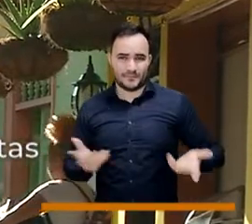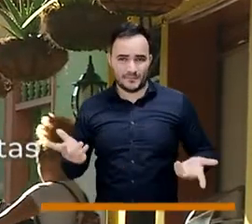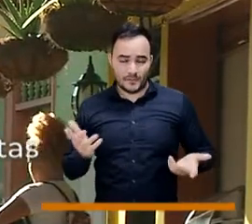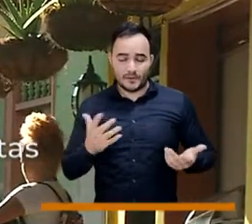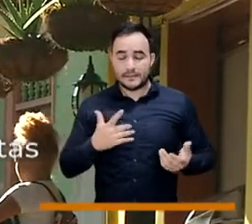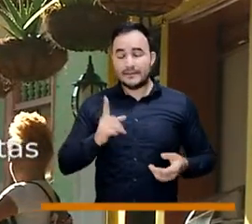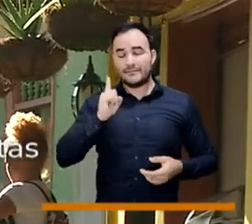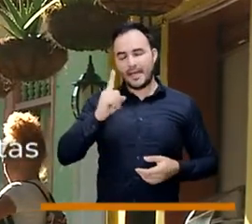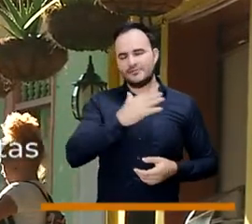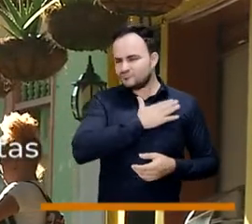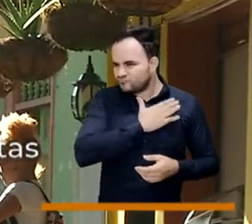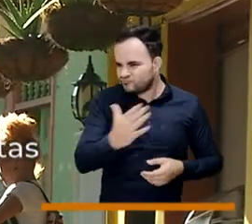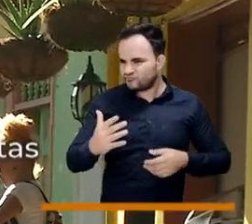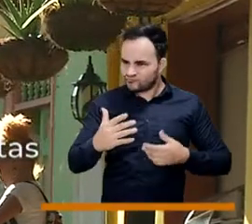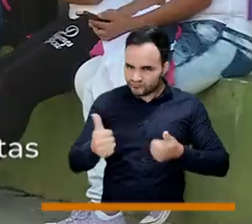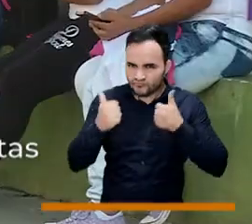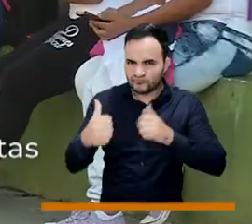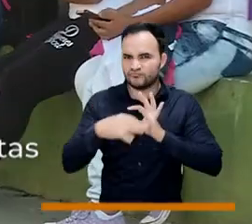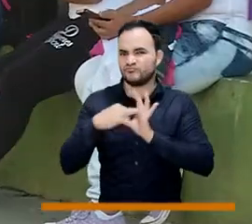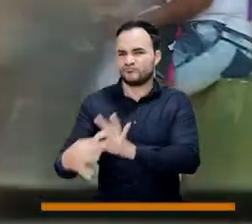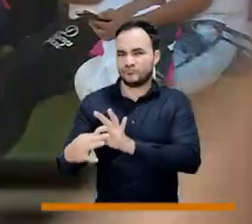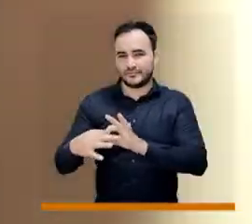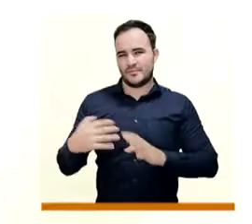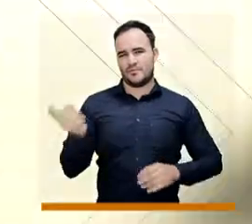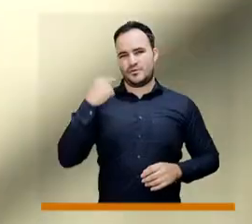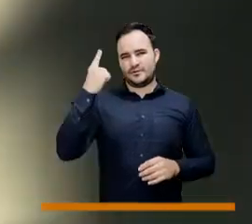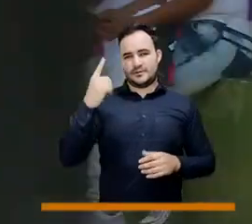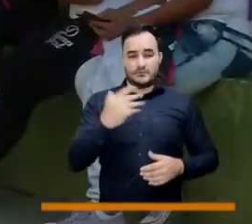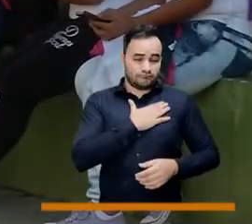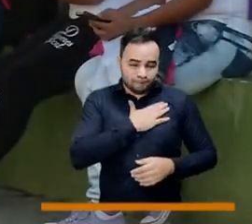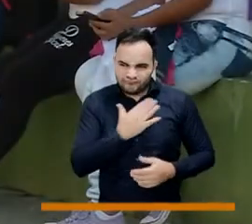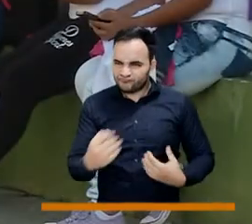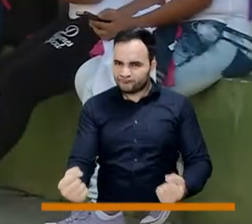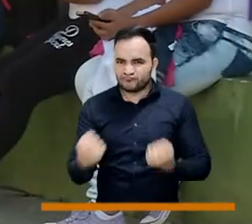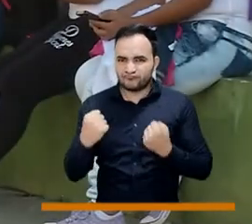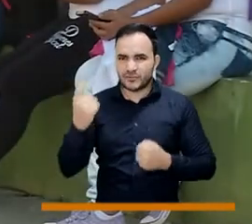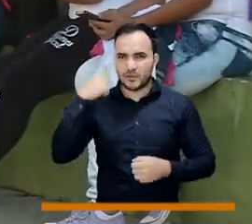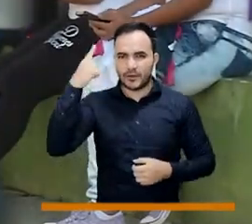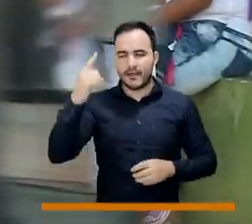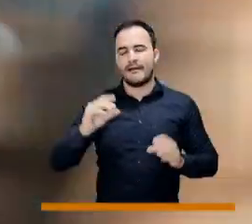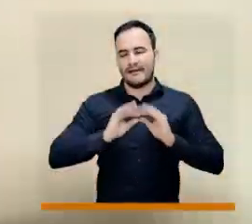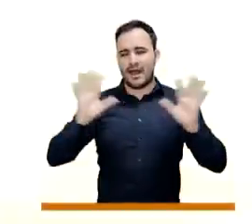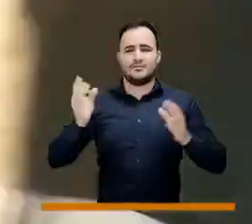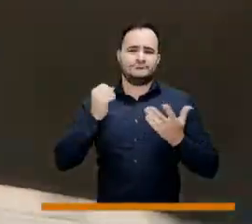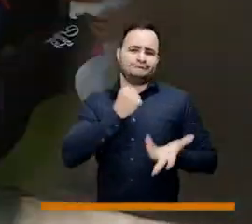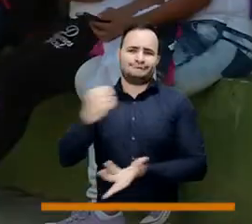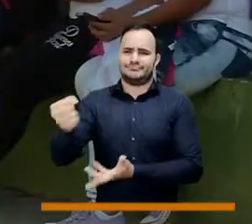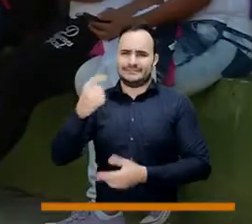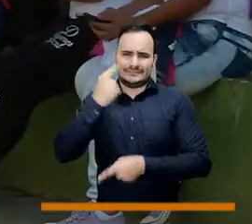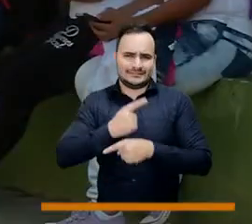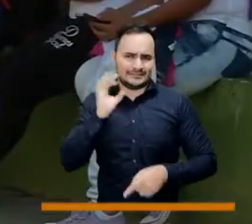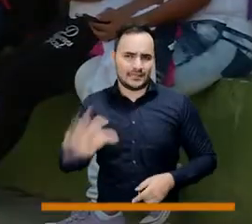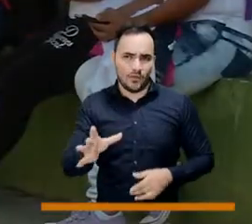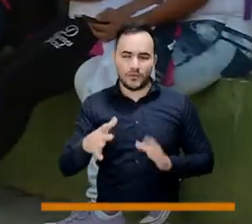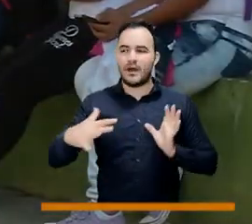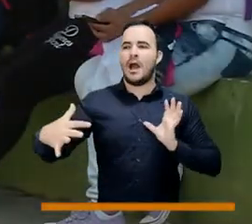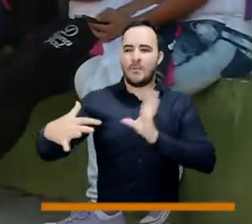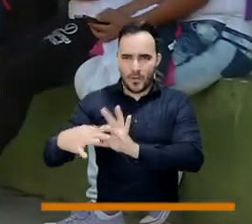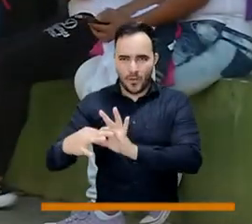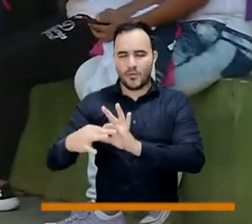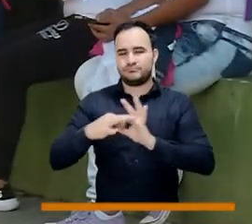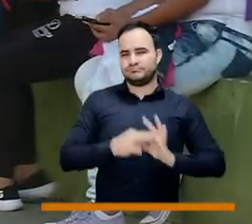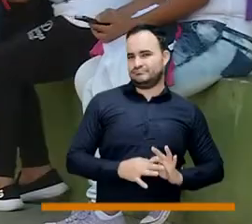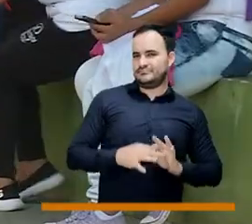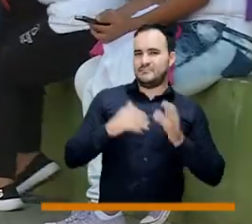falta voluntad política, porque donde hay voluntad política hay plata, y si hay plata podemos cerrar esas brechas de los corregimientos. Entonces